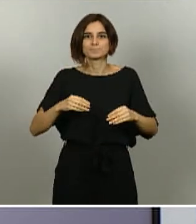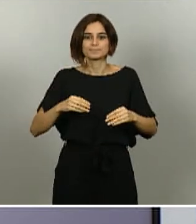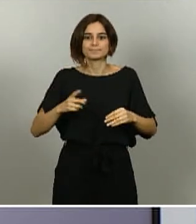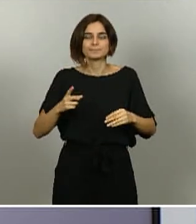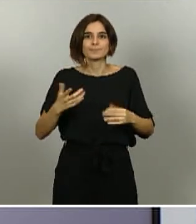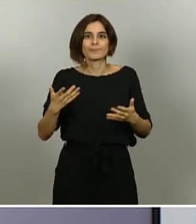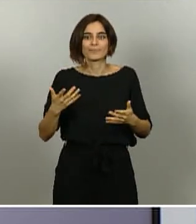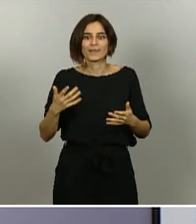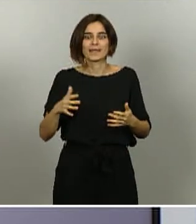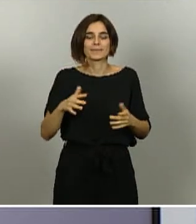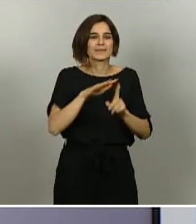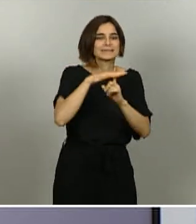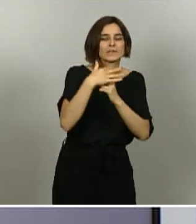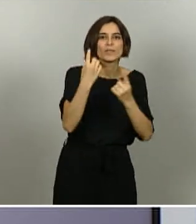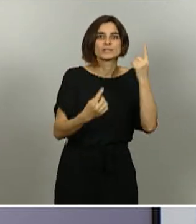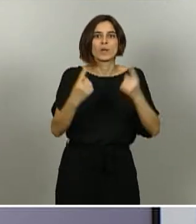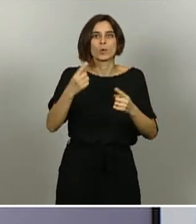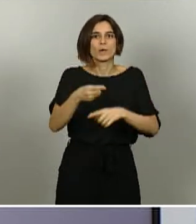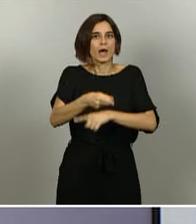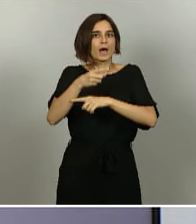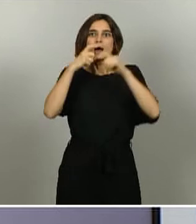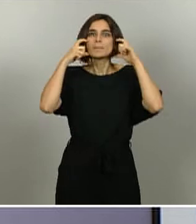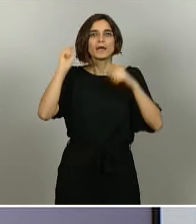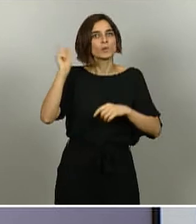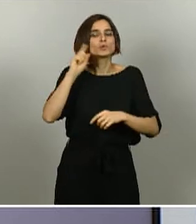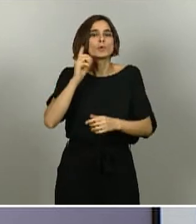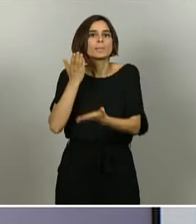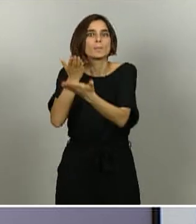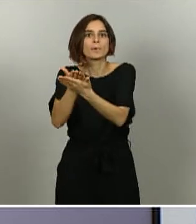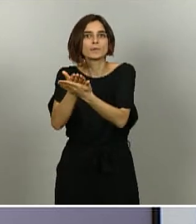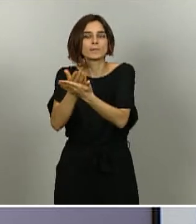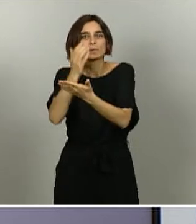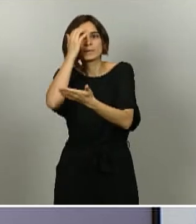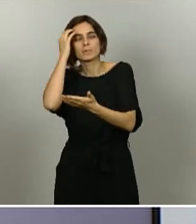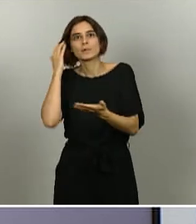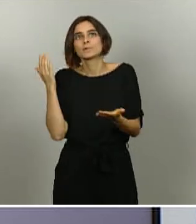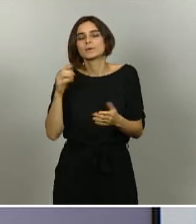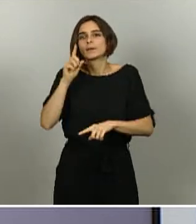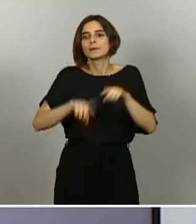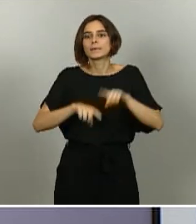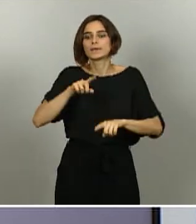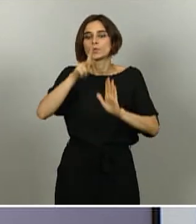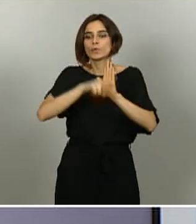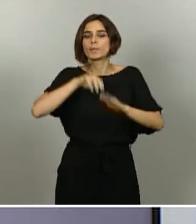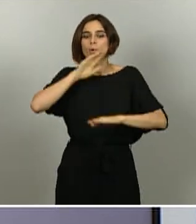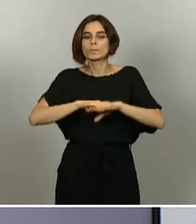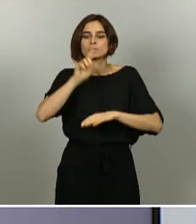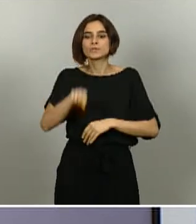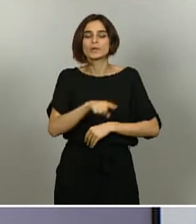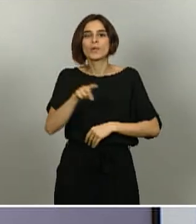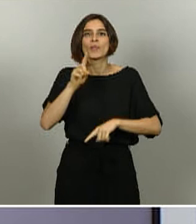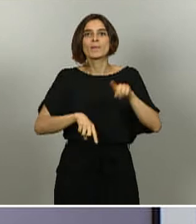o de situaciones, y que el poder usarla o no y el cumplir o no con la norma dependiera únicamente del poder adquisitivo de las